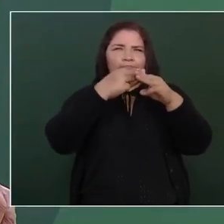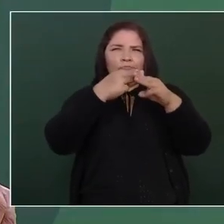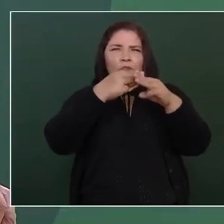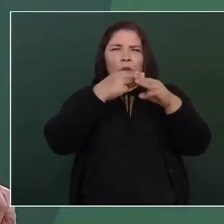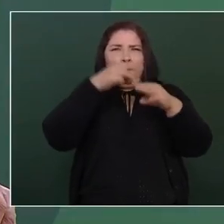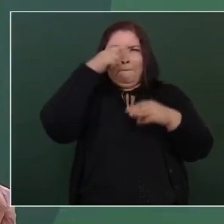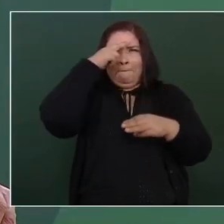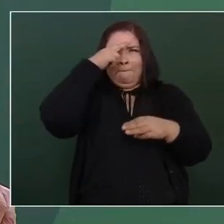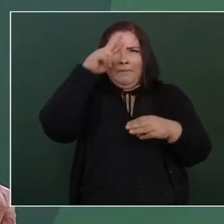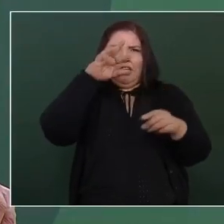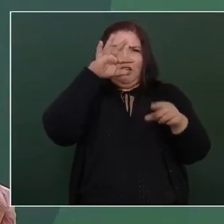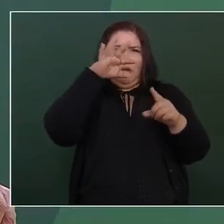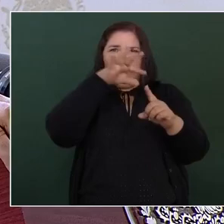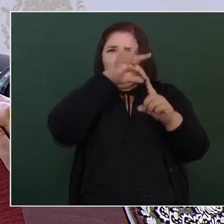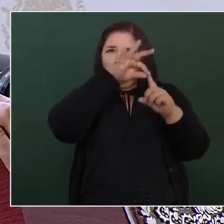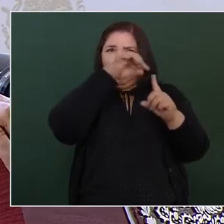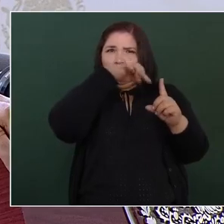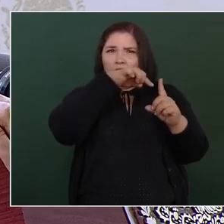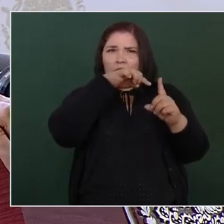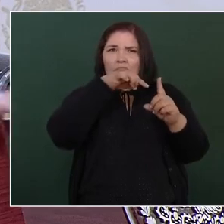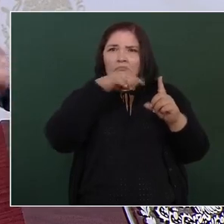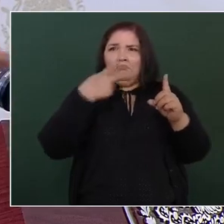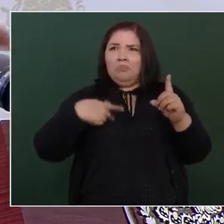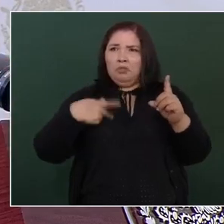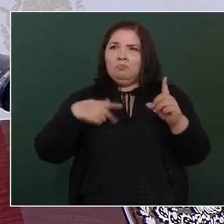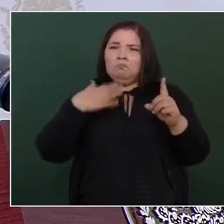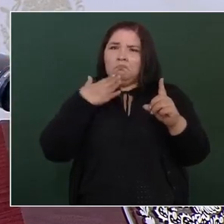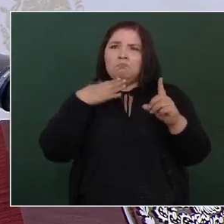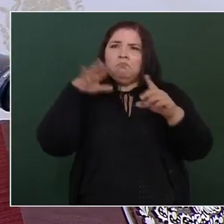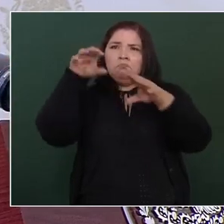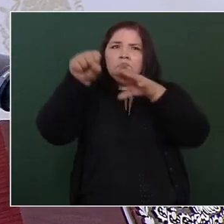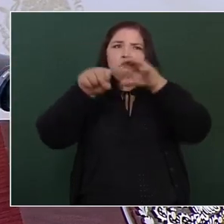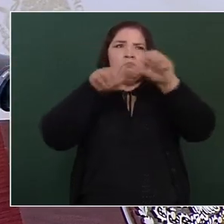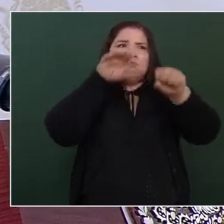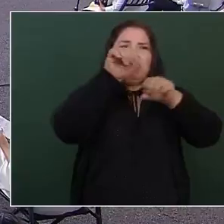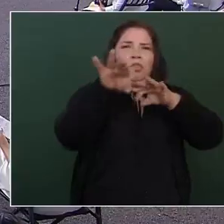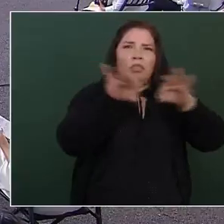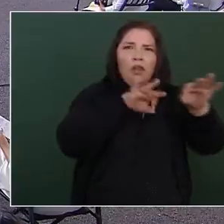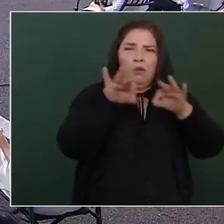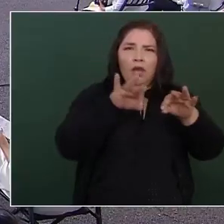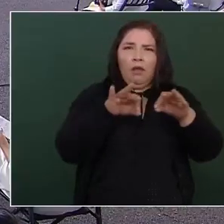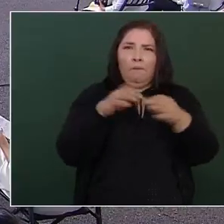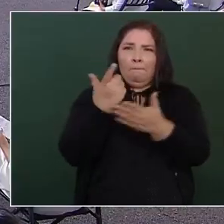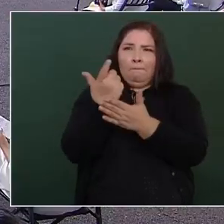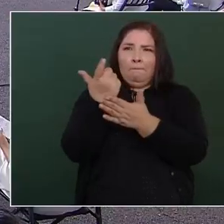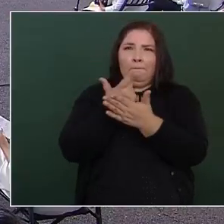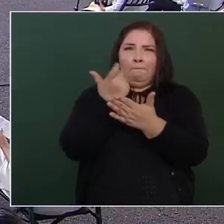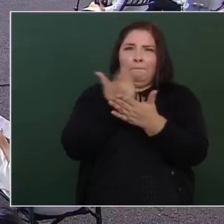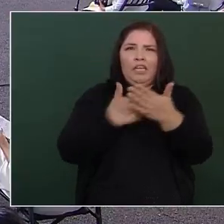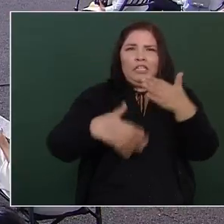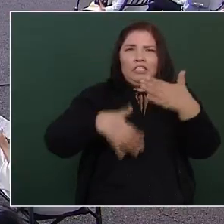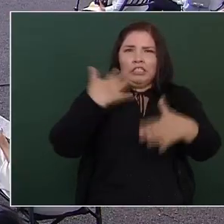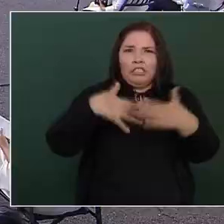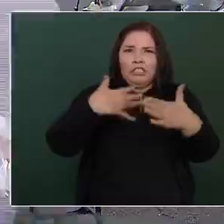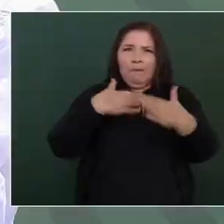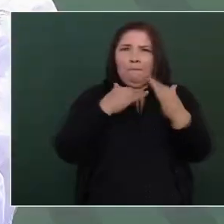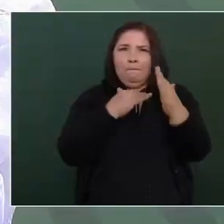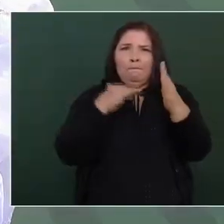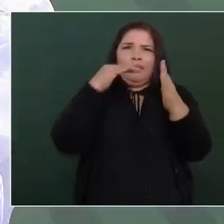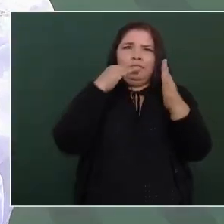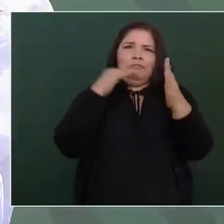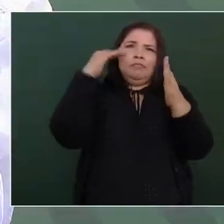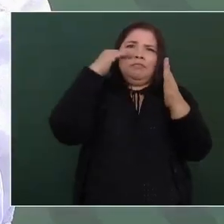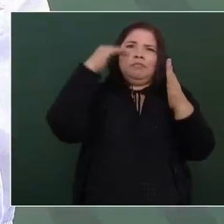con menos desempleo. Los incrementos en el salario de los mexicanos han ido en